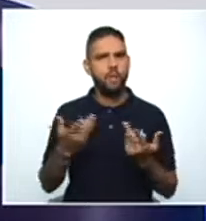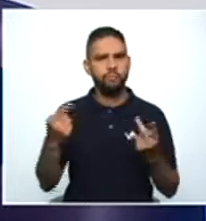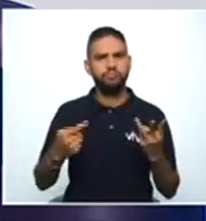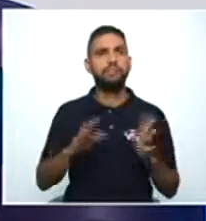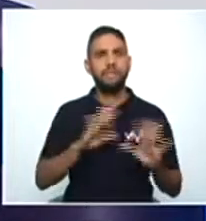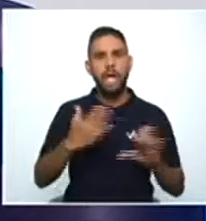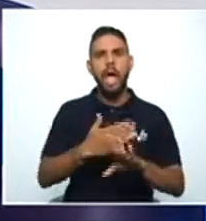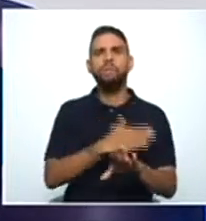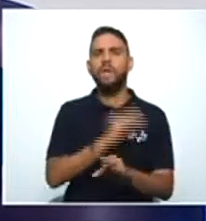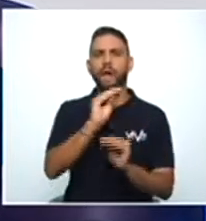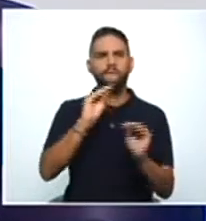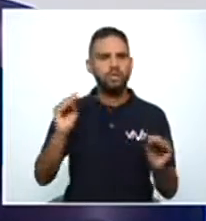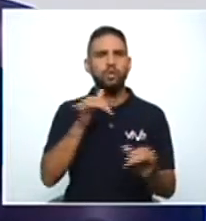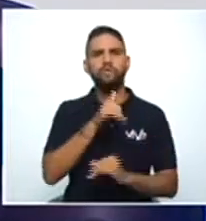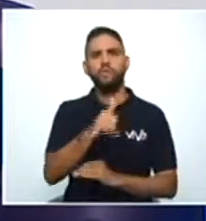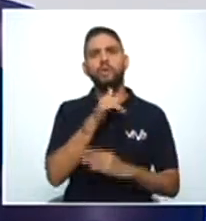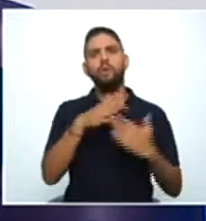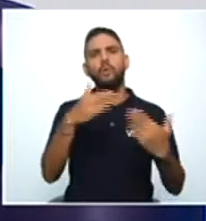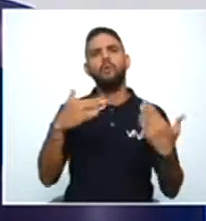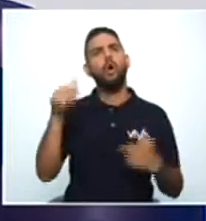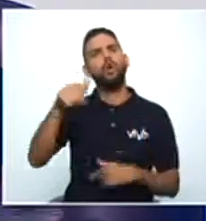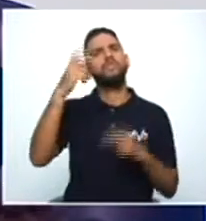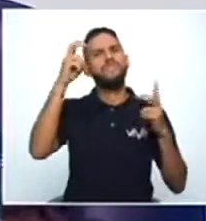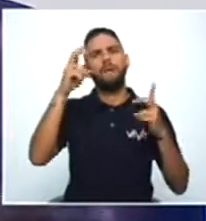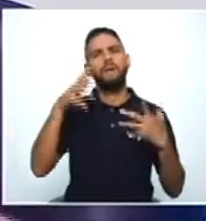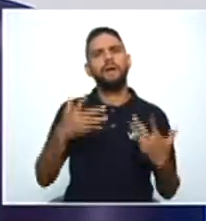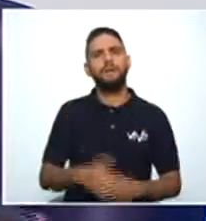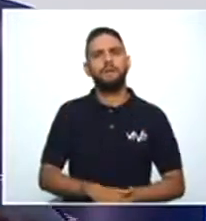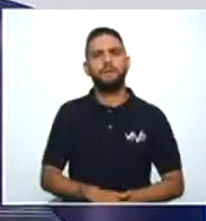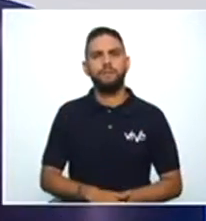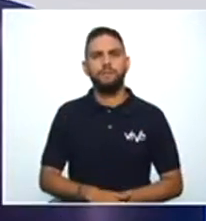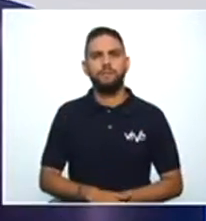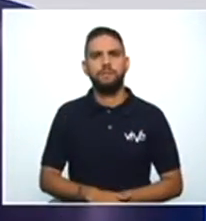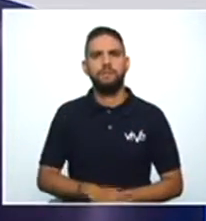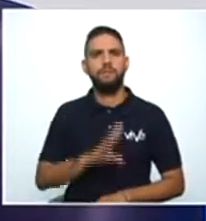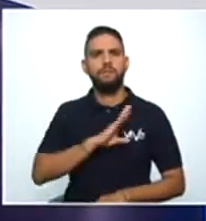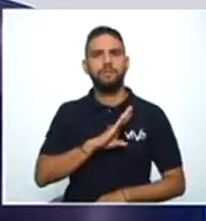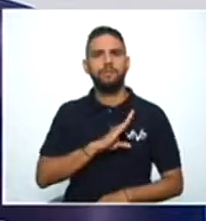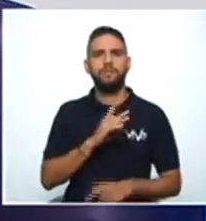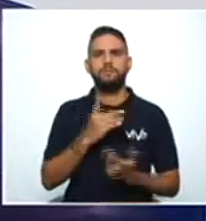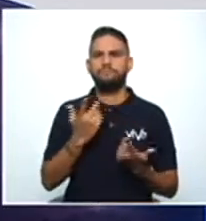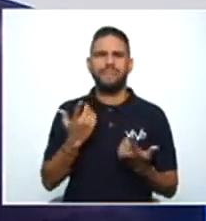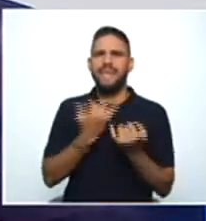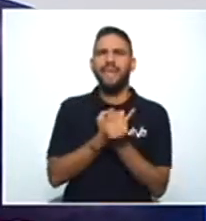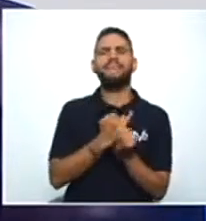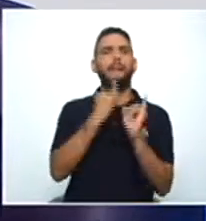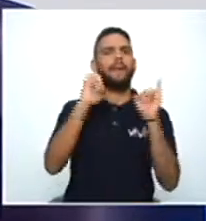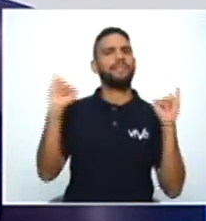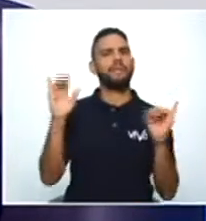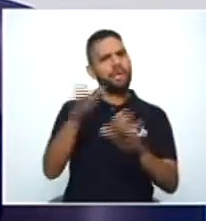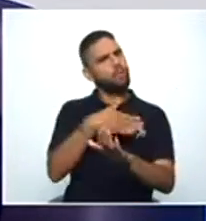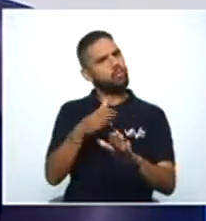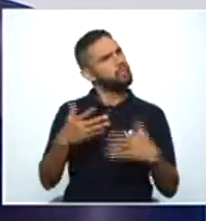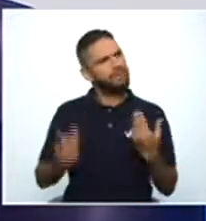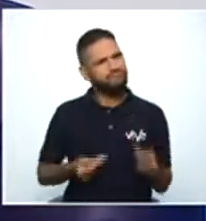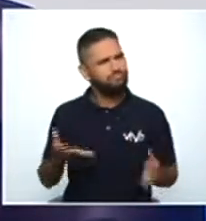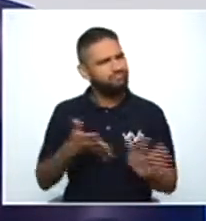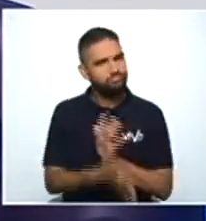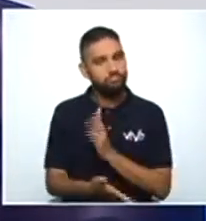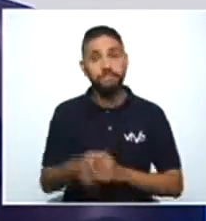anunciado anteriormente el informativo popular vamos a conversar sobre la soberanía sonora que es eso entonces para eso vamos a